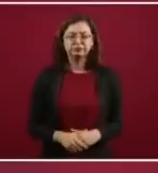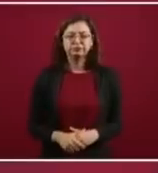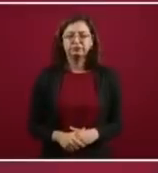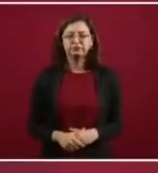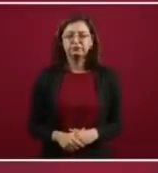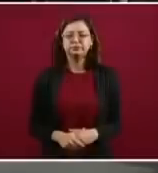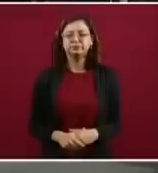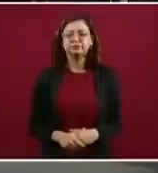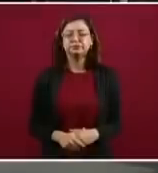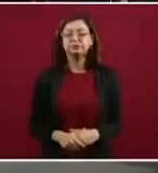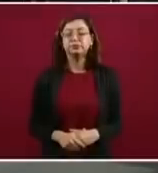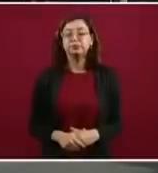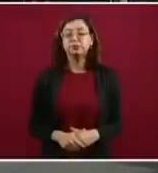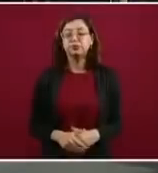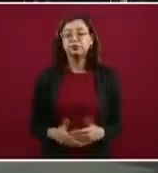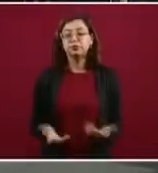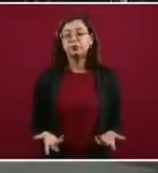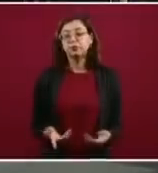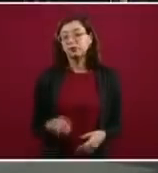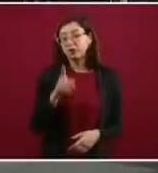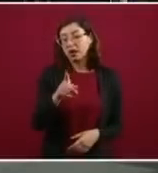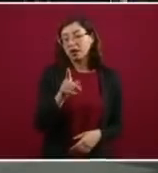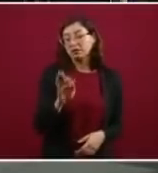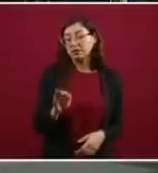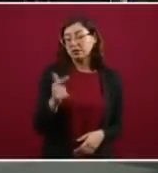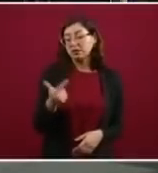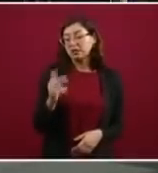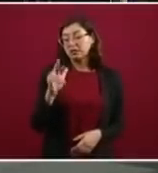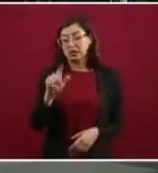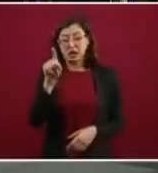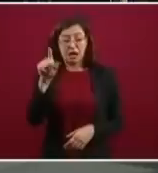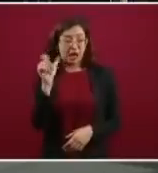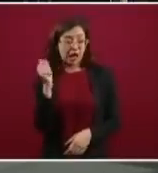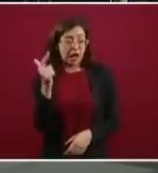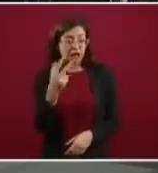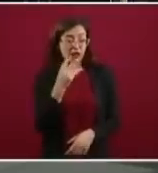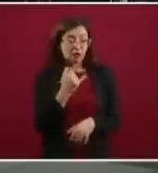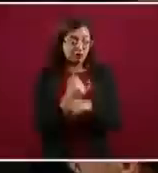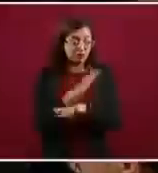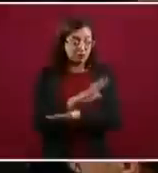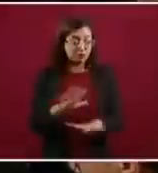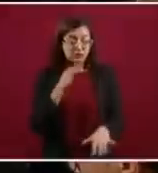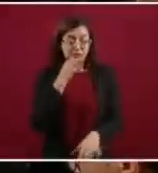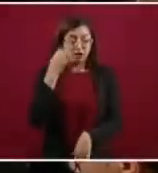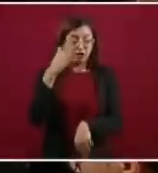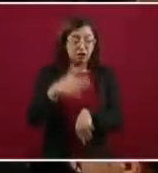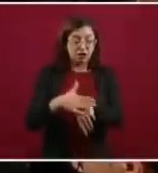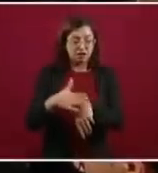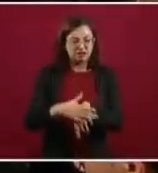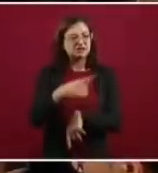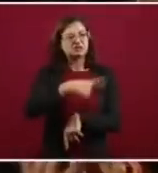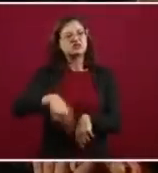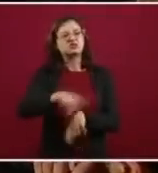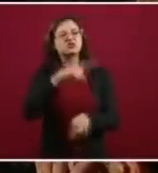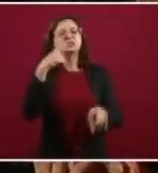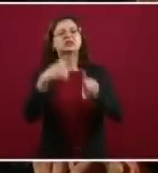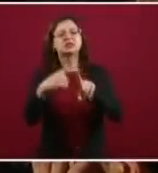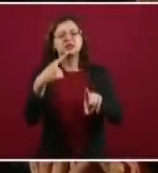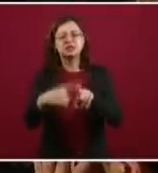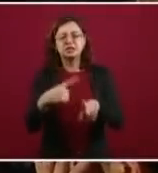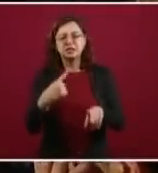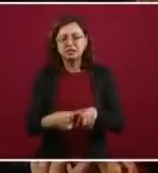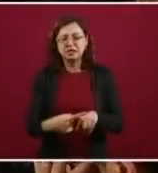¿La fiscalía le ha dado a algún reporte, porque se informó que se iban a investigar quiénes estuvieron detrás